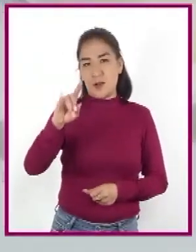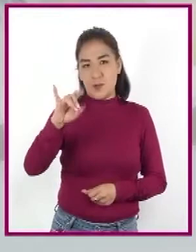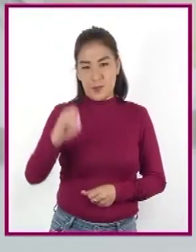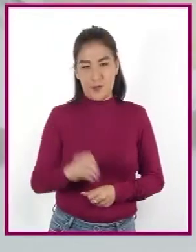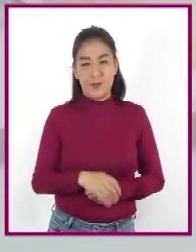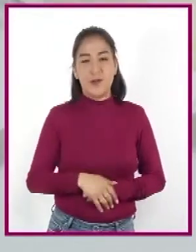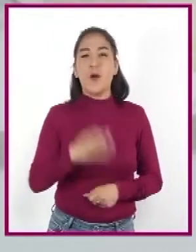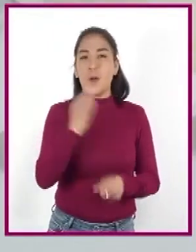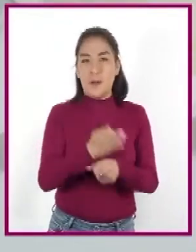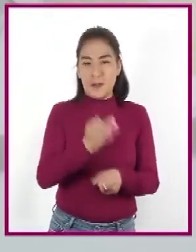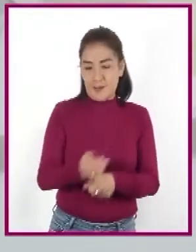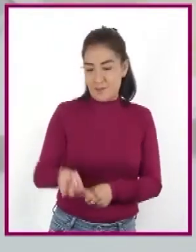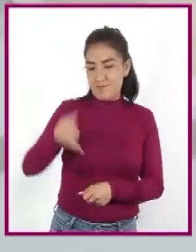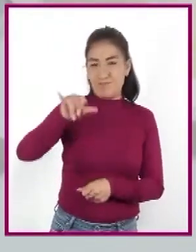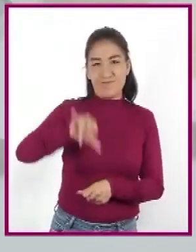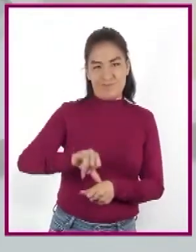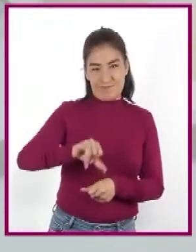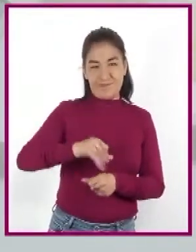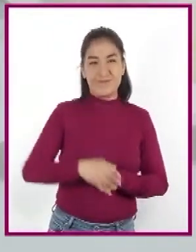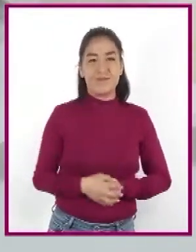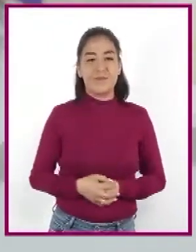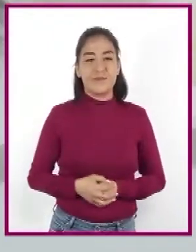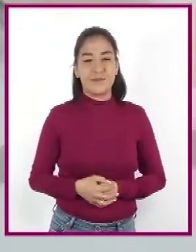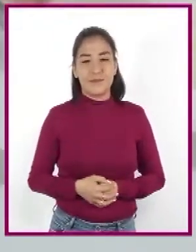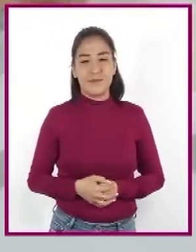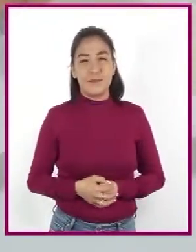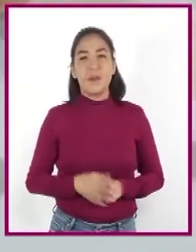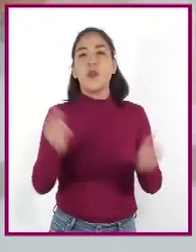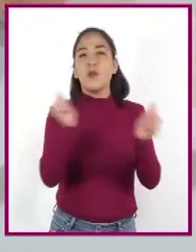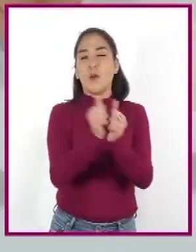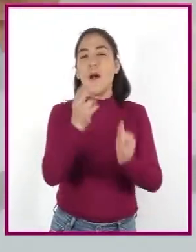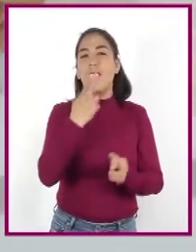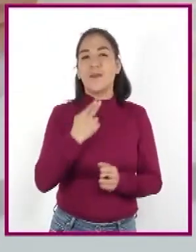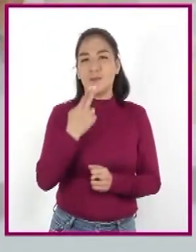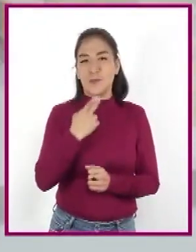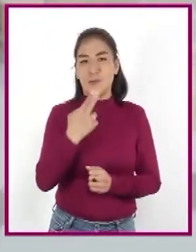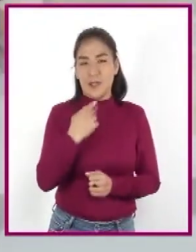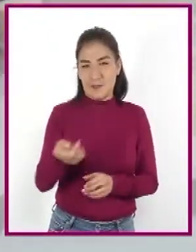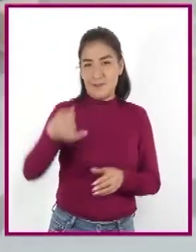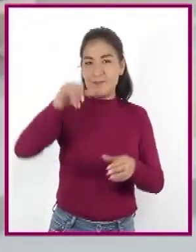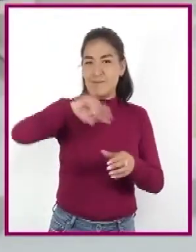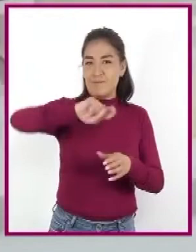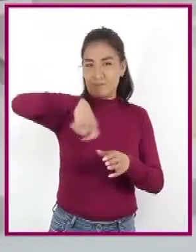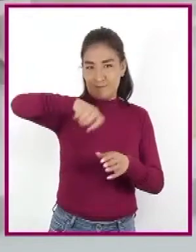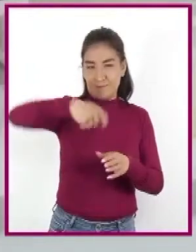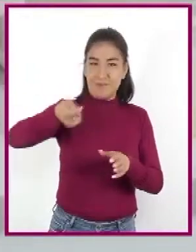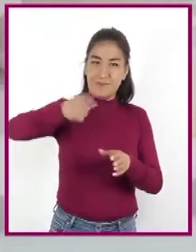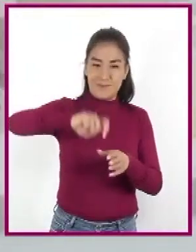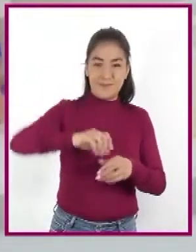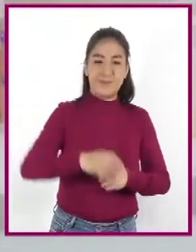La voy a agregar aquí. Y con azúcar.